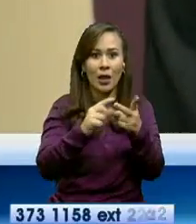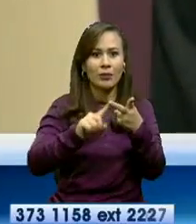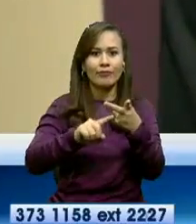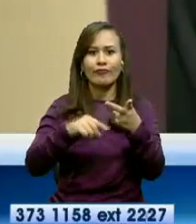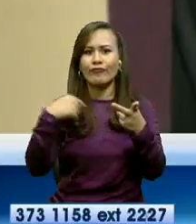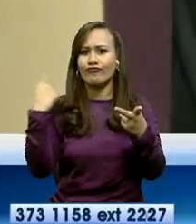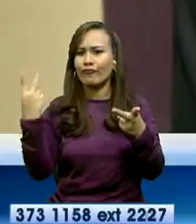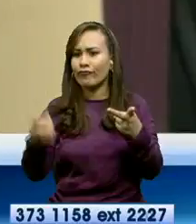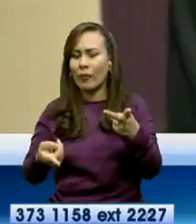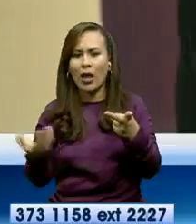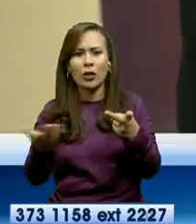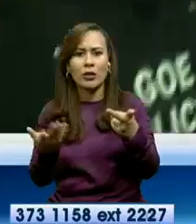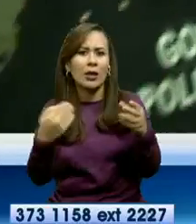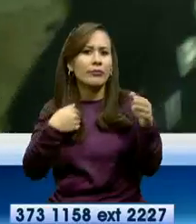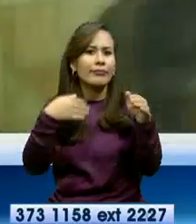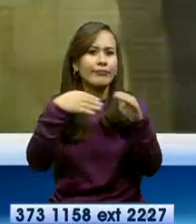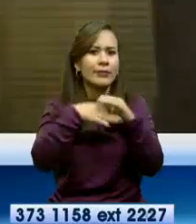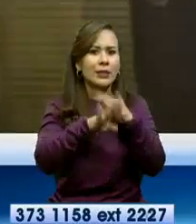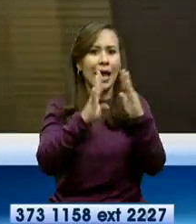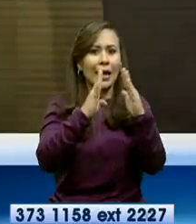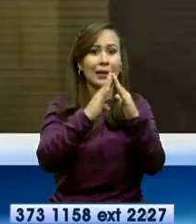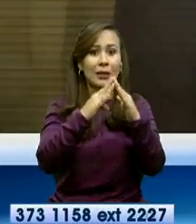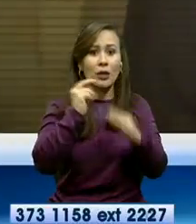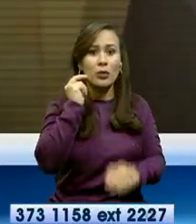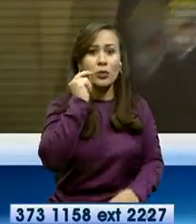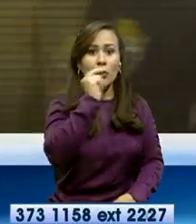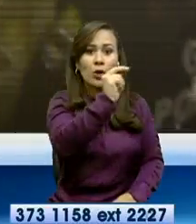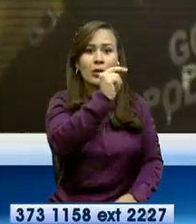vivienda ubicada en el norte de la ciudad de Pujilí.